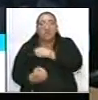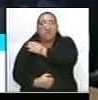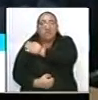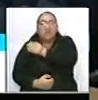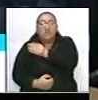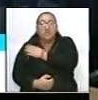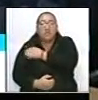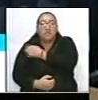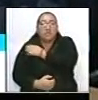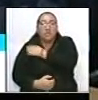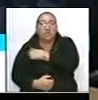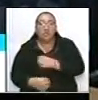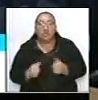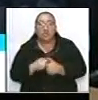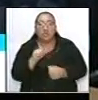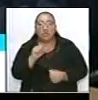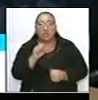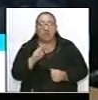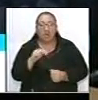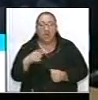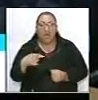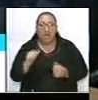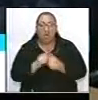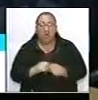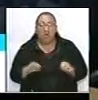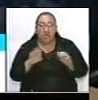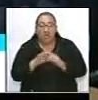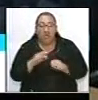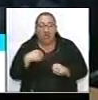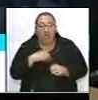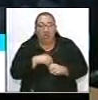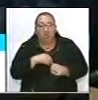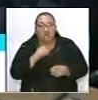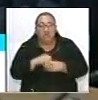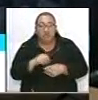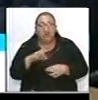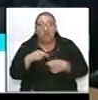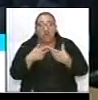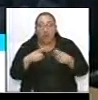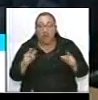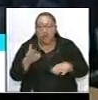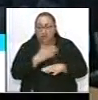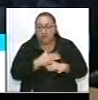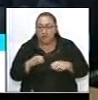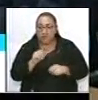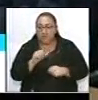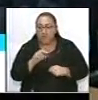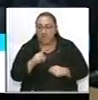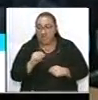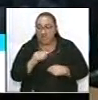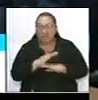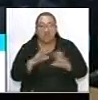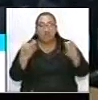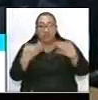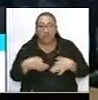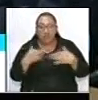realiza el serenazgo. Es muy importante, nosotros en Pueblo Libre hemos hecho el Serenazgo Sin